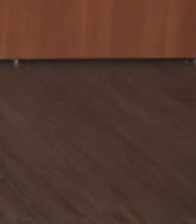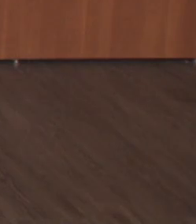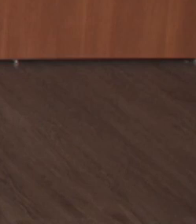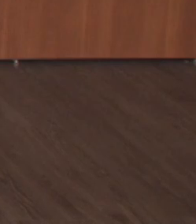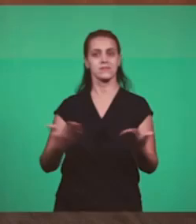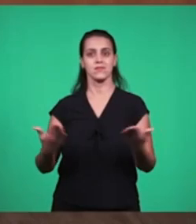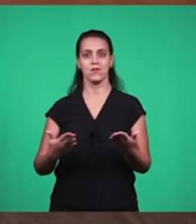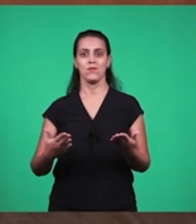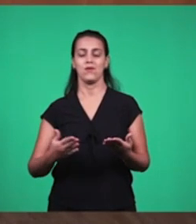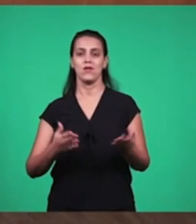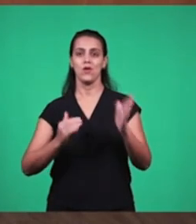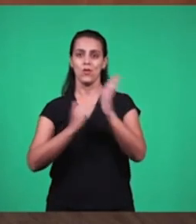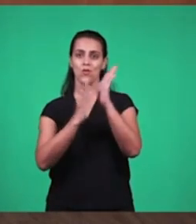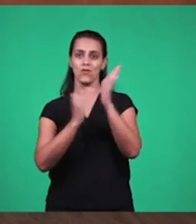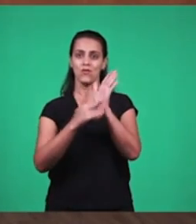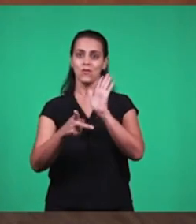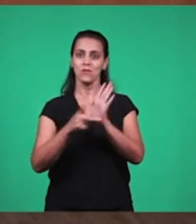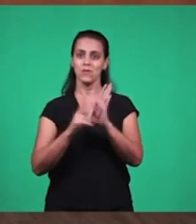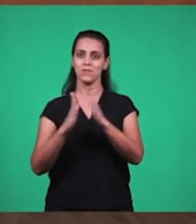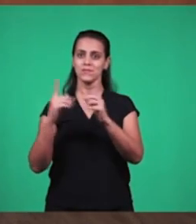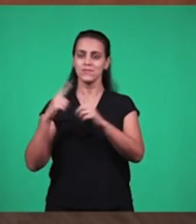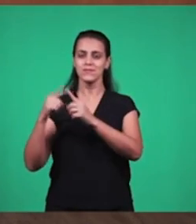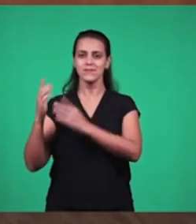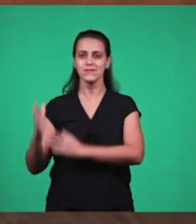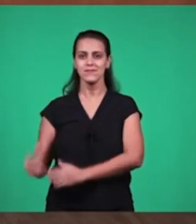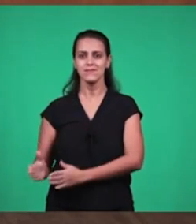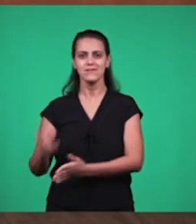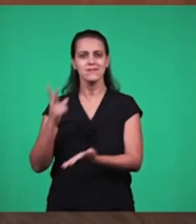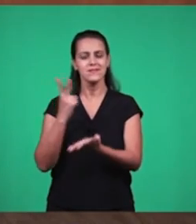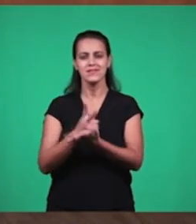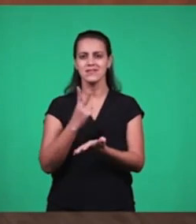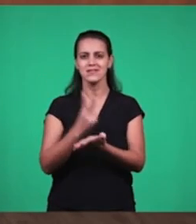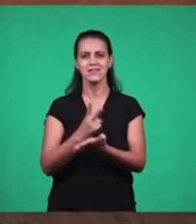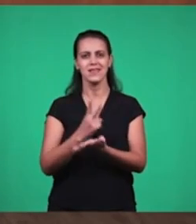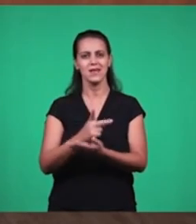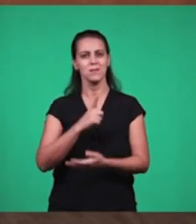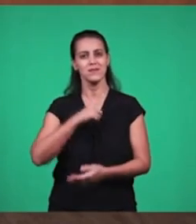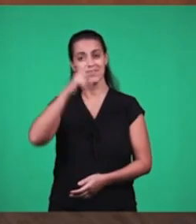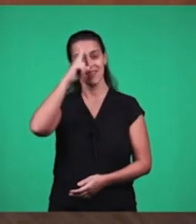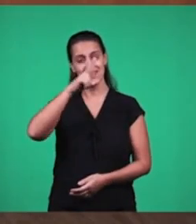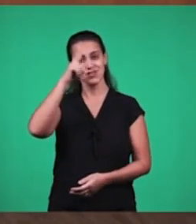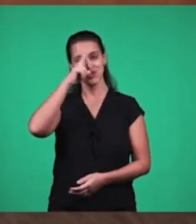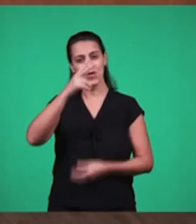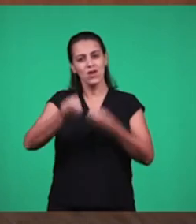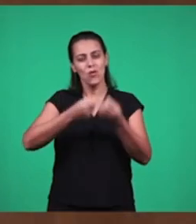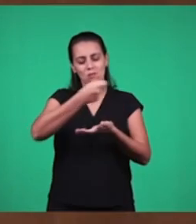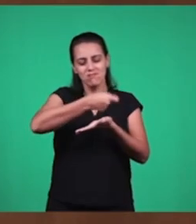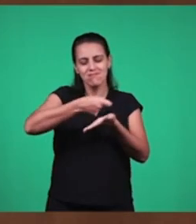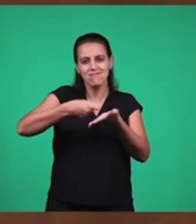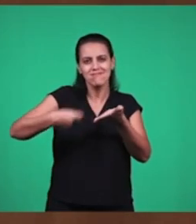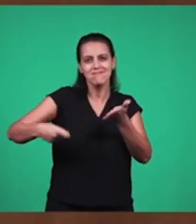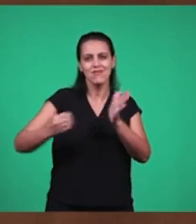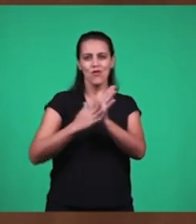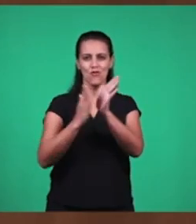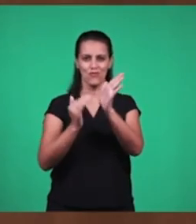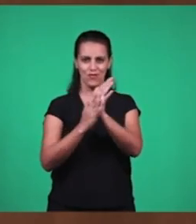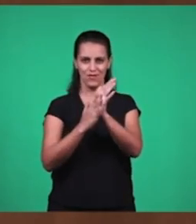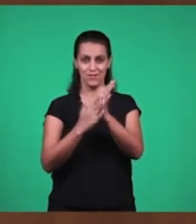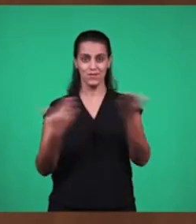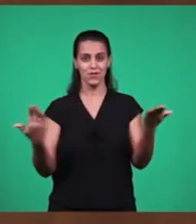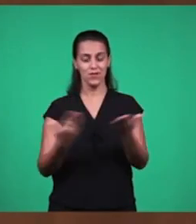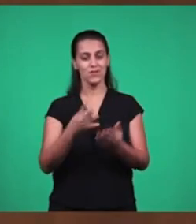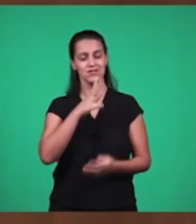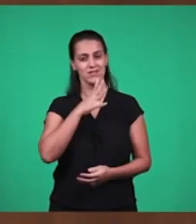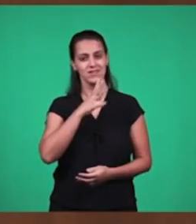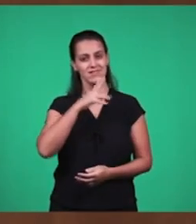El cuadro El Loor de la Iglesia Fiel siempre nos trae la historia de la composición de una alabanza. En este programa vamos